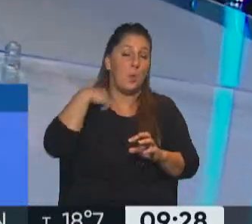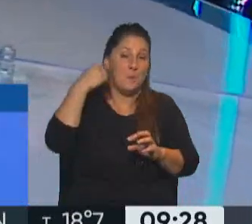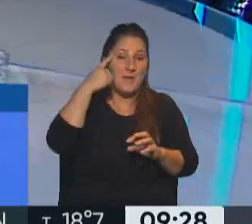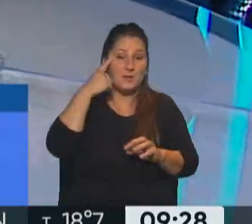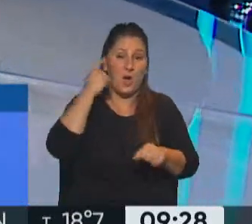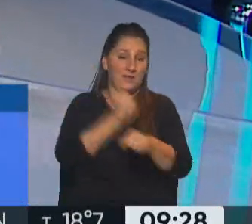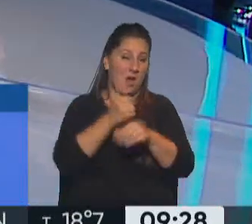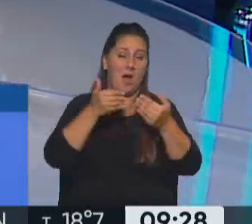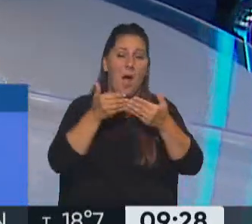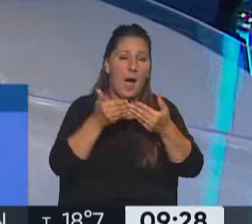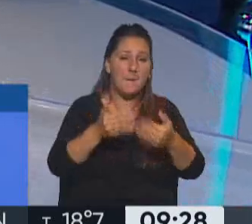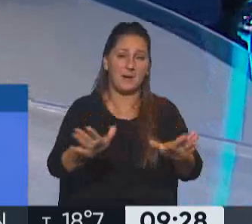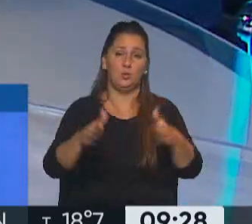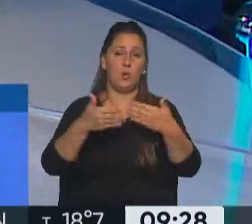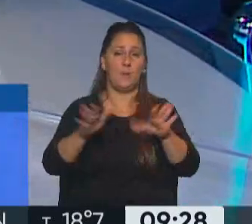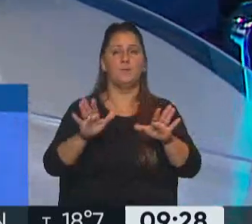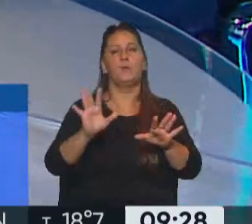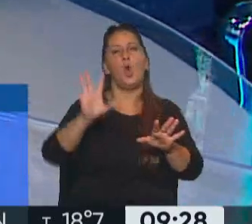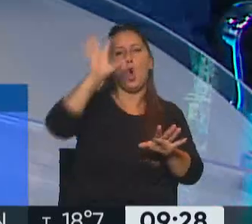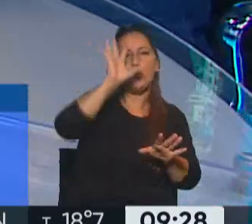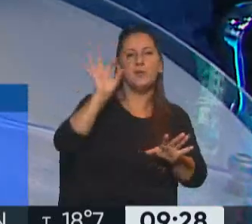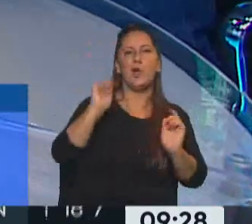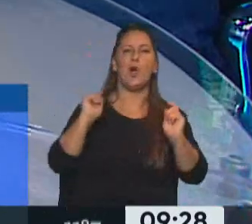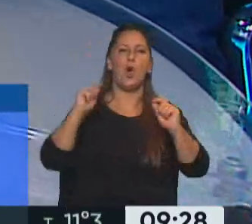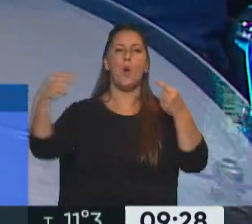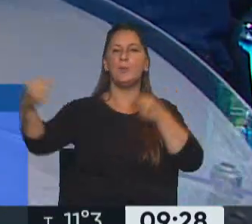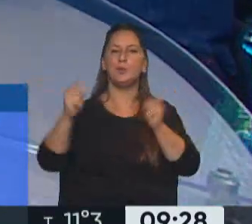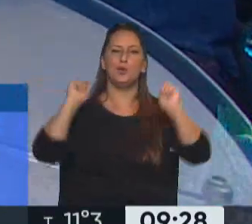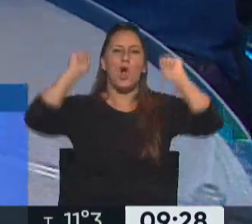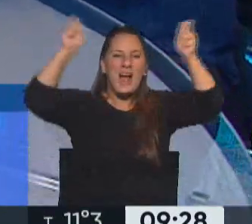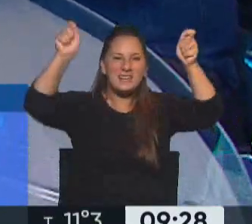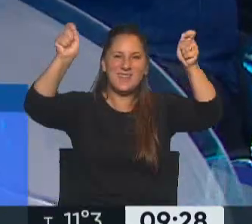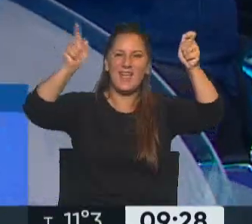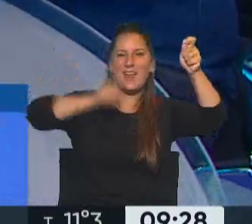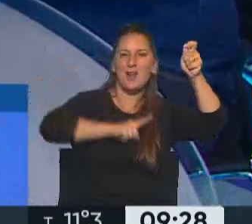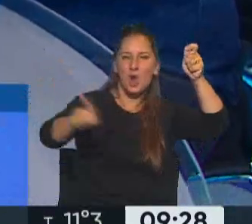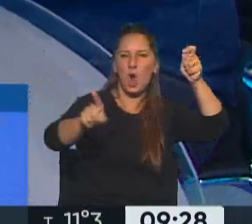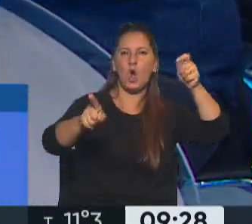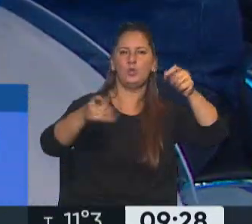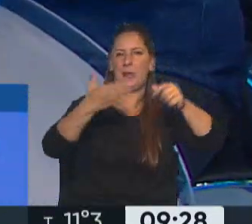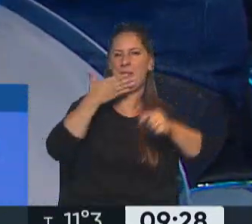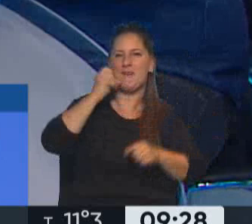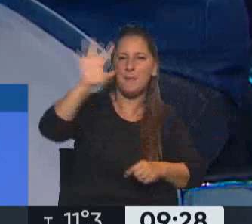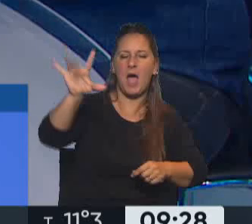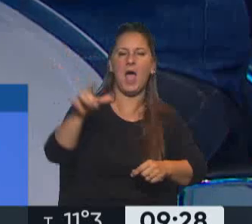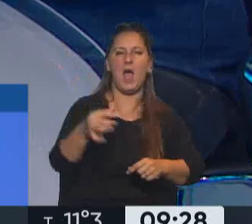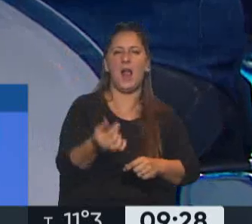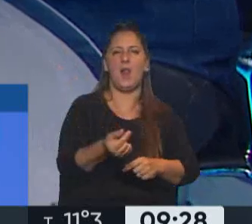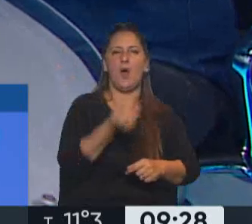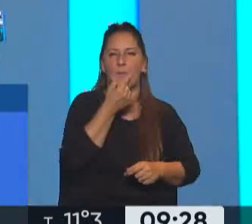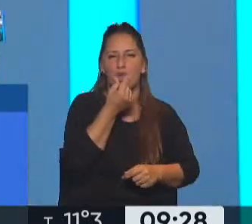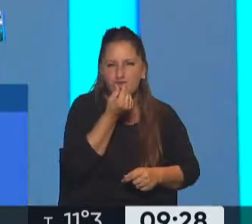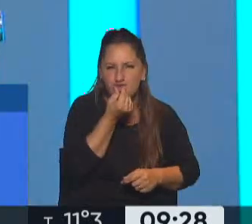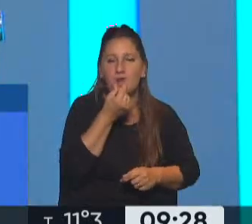todas las aperturas de la oposición puede poner algún cartel, no sé, podrá hacer cosas para repudiar o silbar si a algo no le gusta, pero me